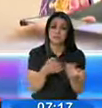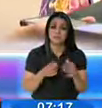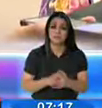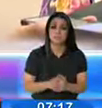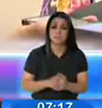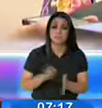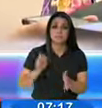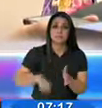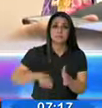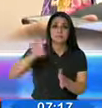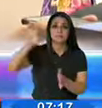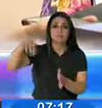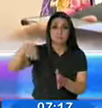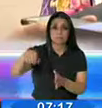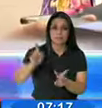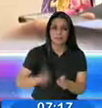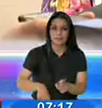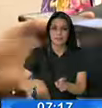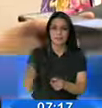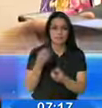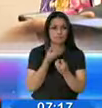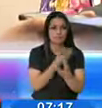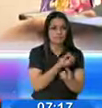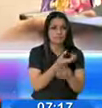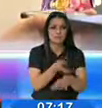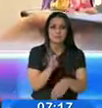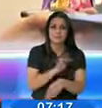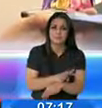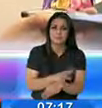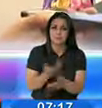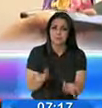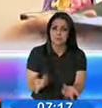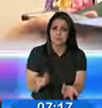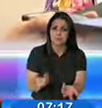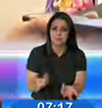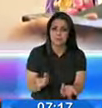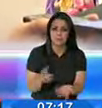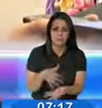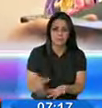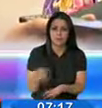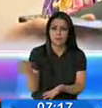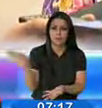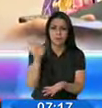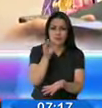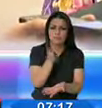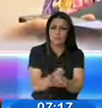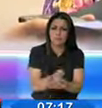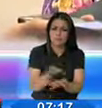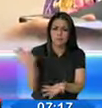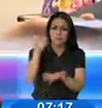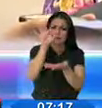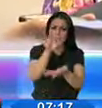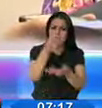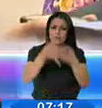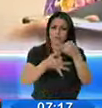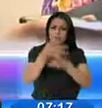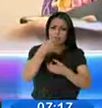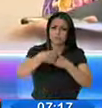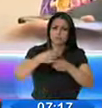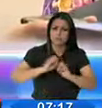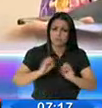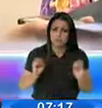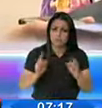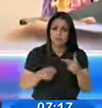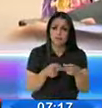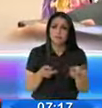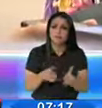procurador tiene que responder ante la Asamblea, precisamente por el hecho de que no estuvo allí uno de sus delegados en la audiencia, pero también